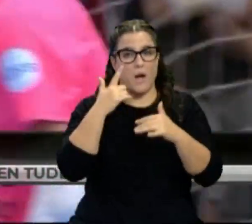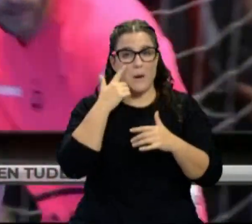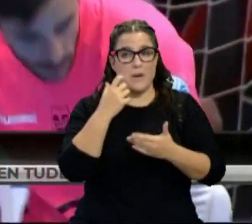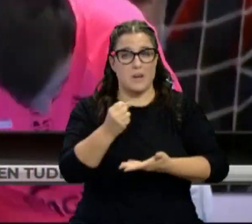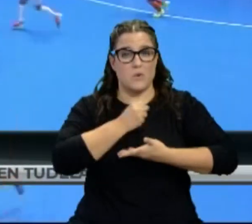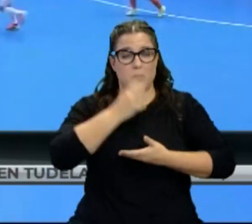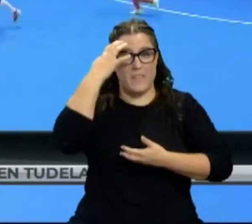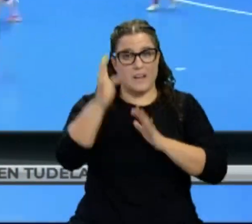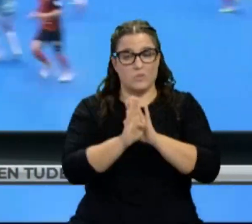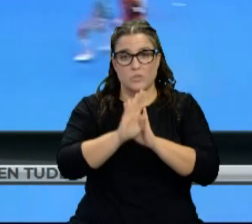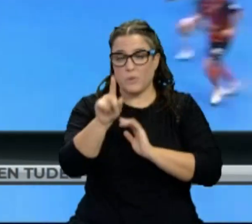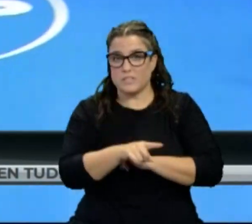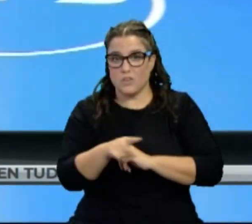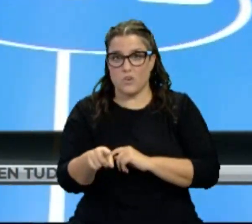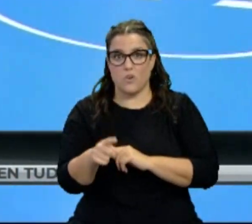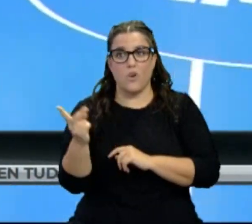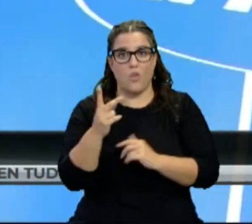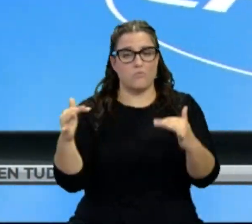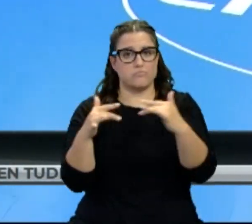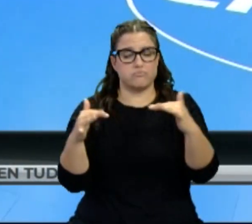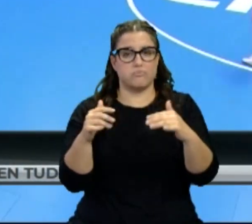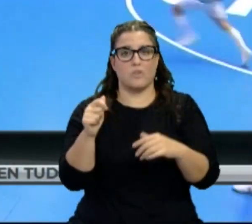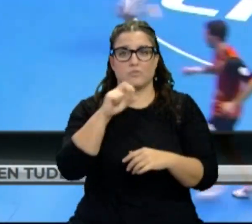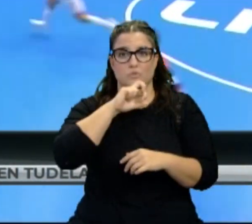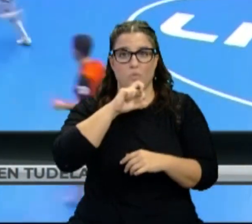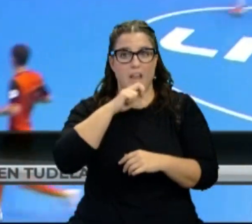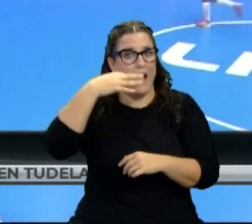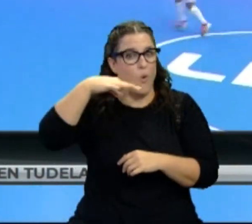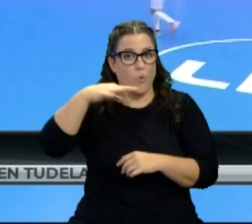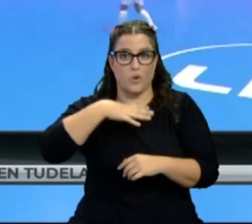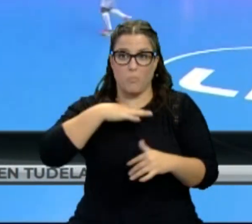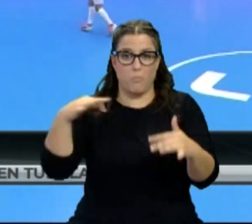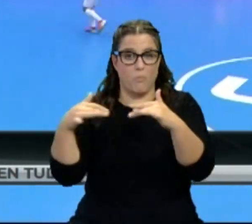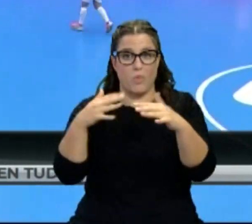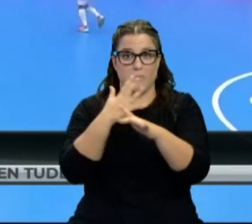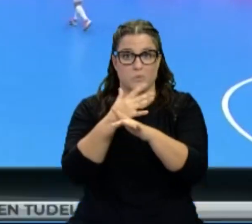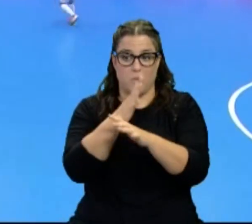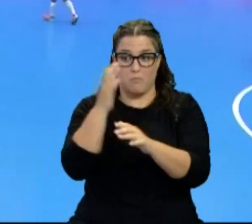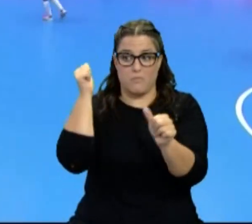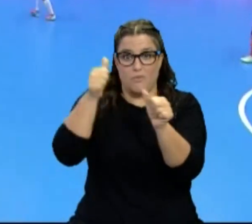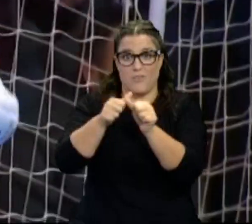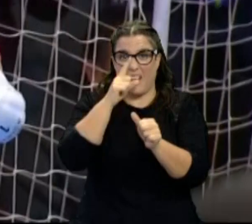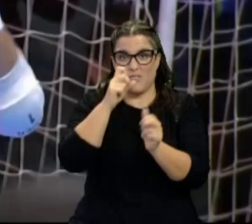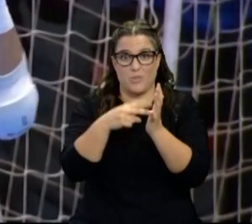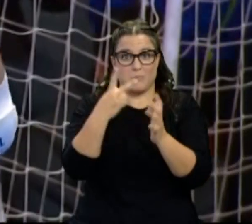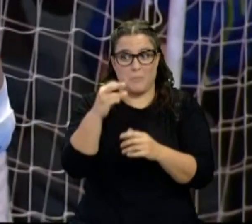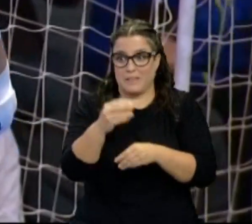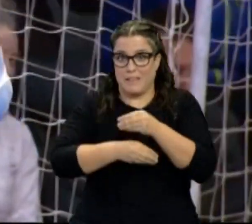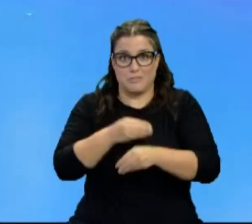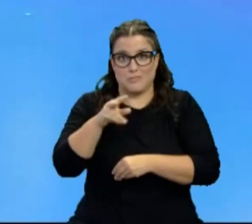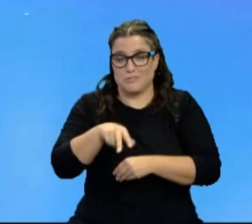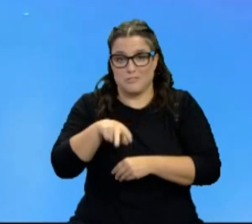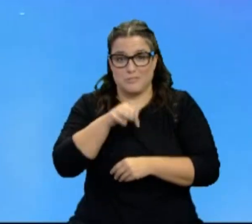en Tudela en el único derbi entre estos dos equipos que la pandemia nos ha dejado en este 2020.